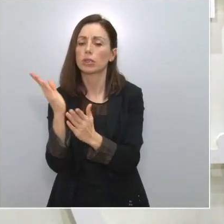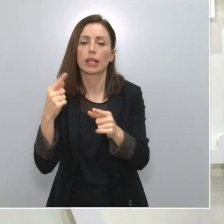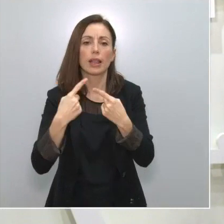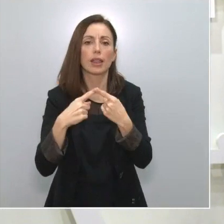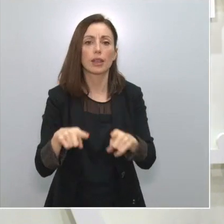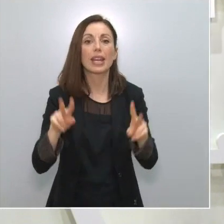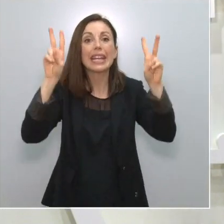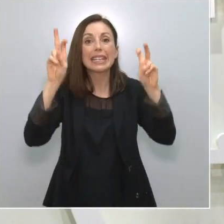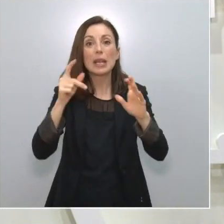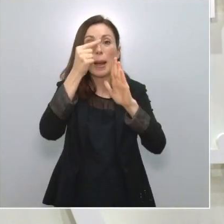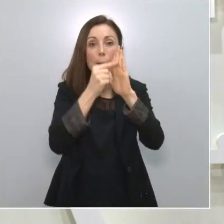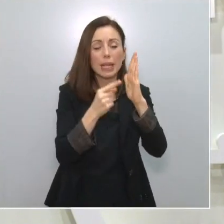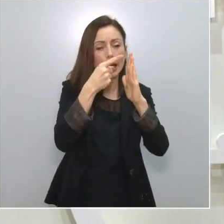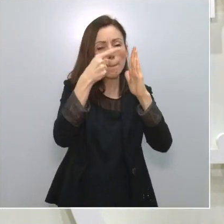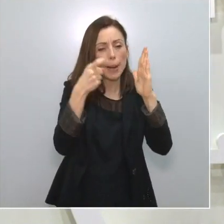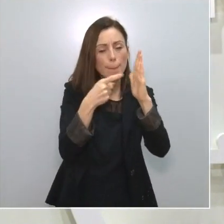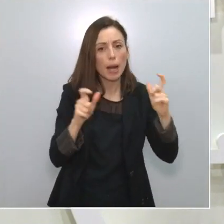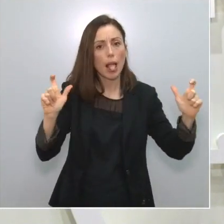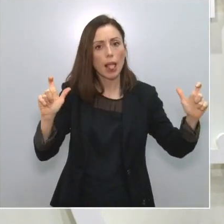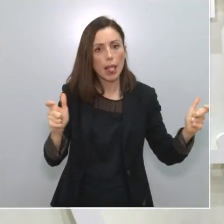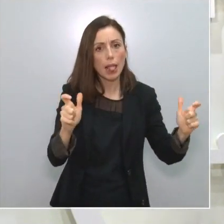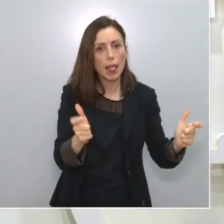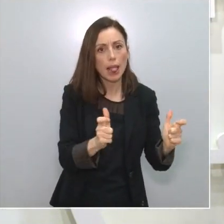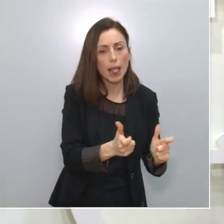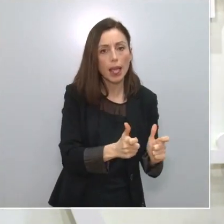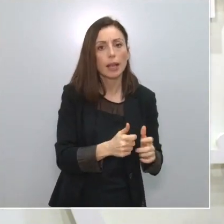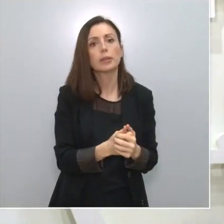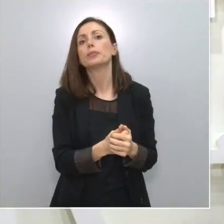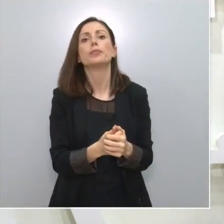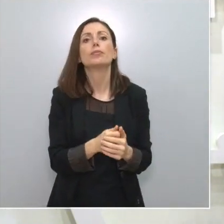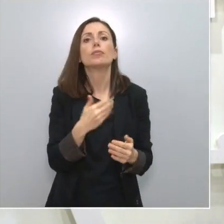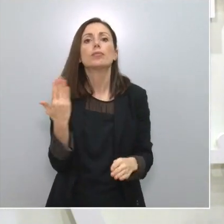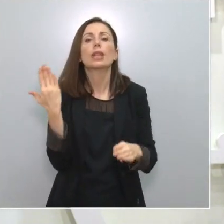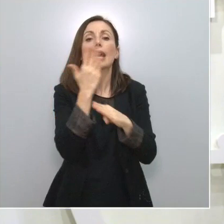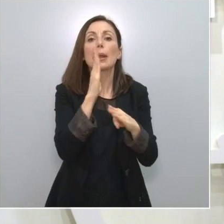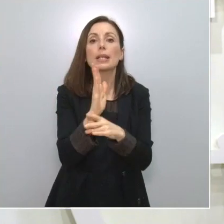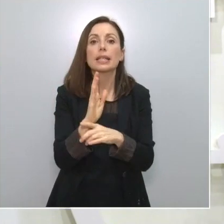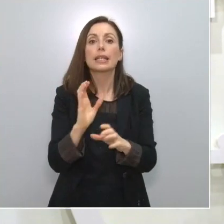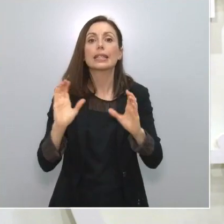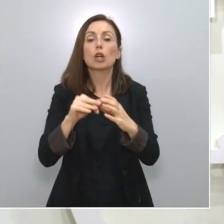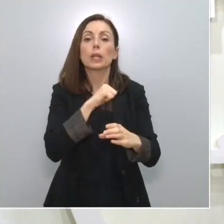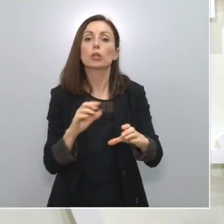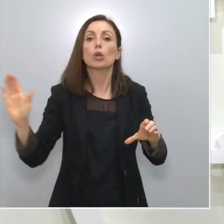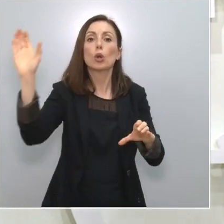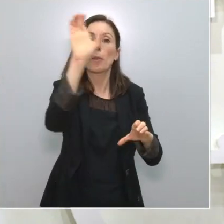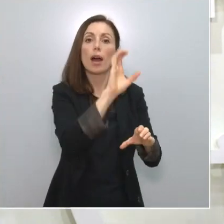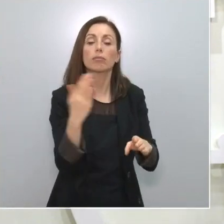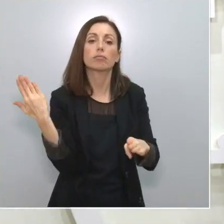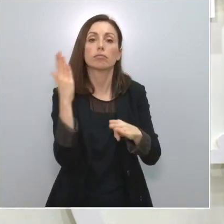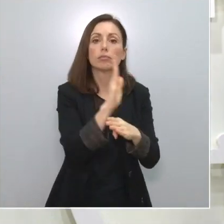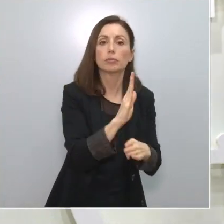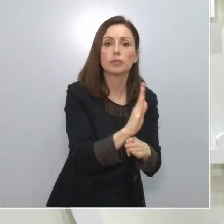la desescalada se ha requerido un representante de cada comunidad autónoma. Para ese plan de